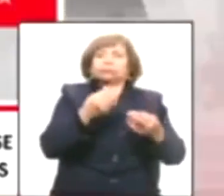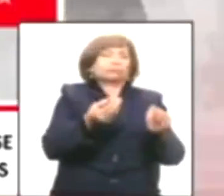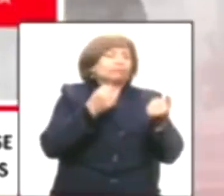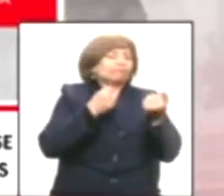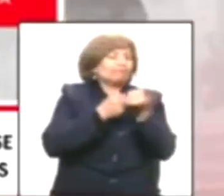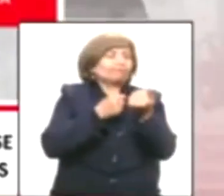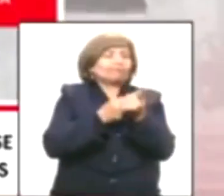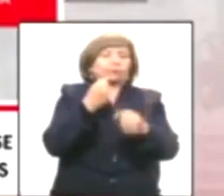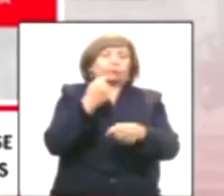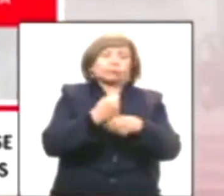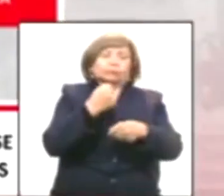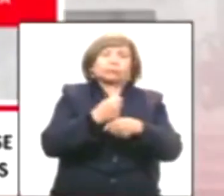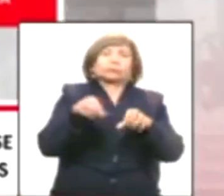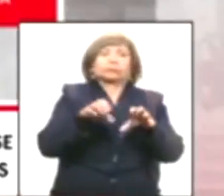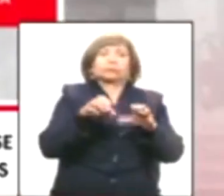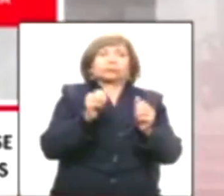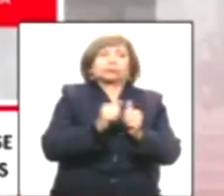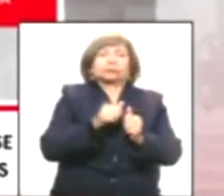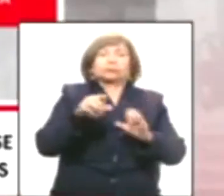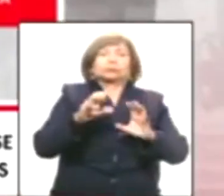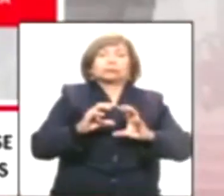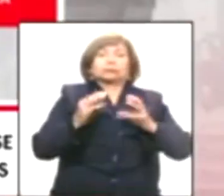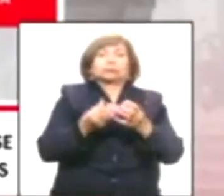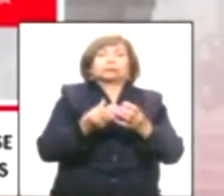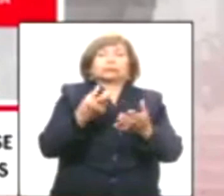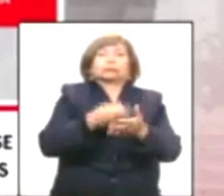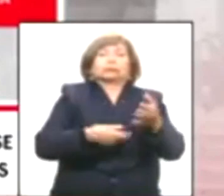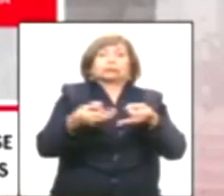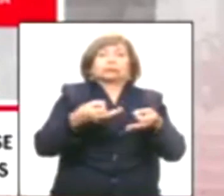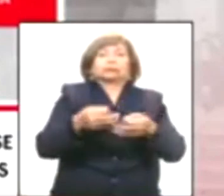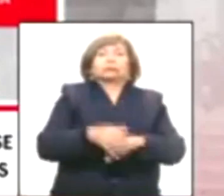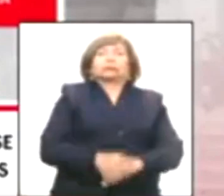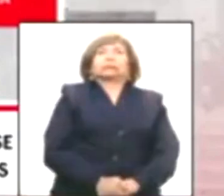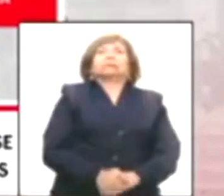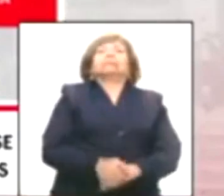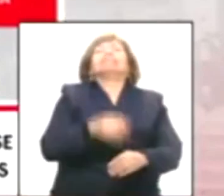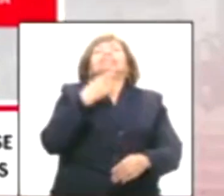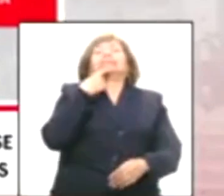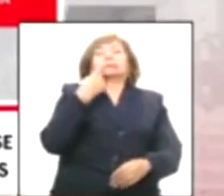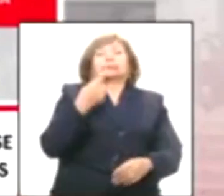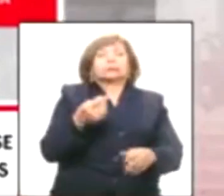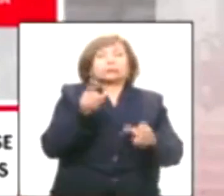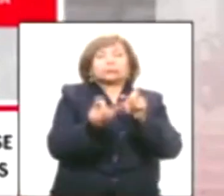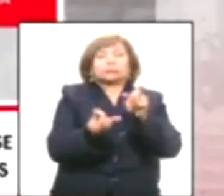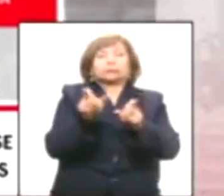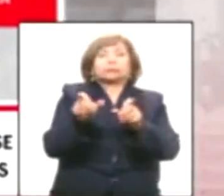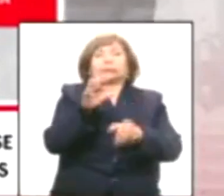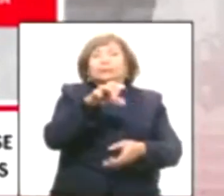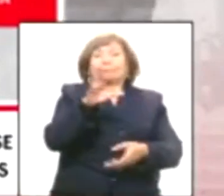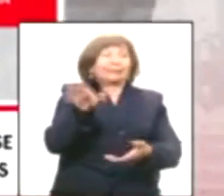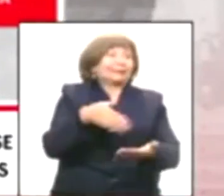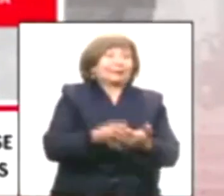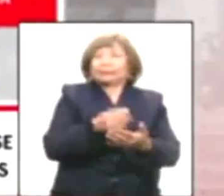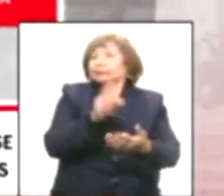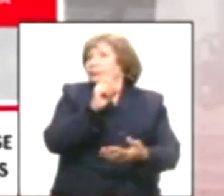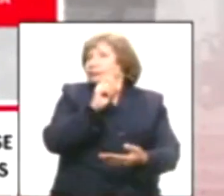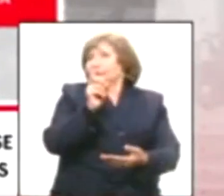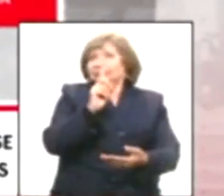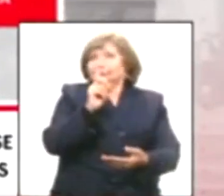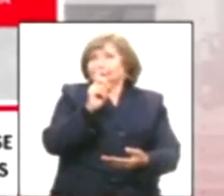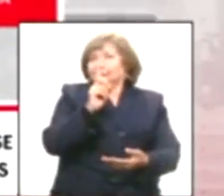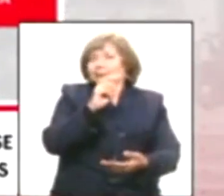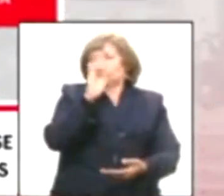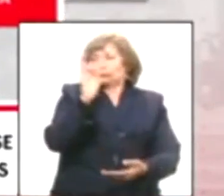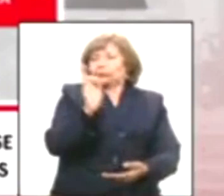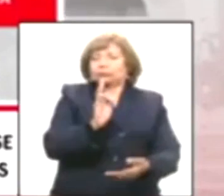por su respaldo al trabajo realizado en la Comisión de Economía y decirle a la población entera que no